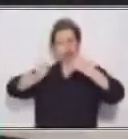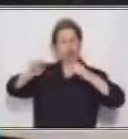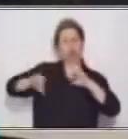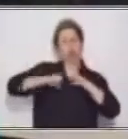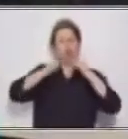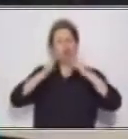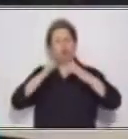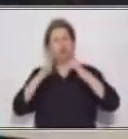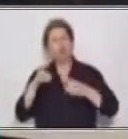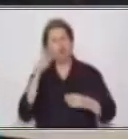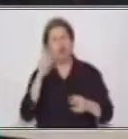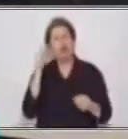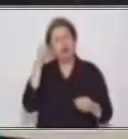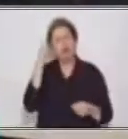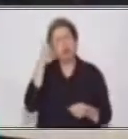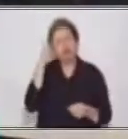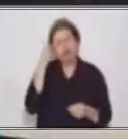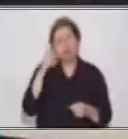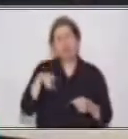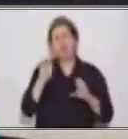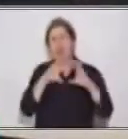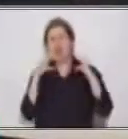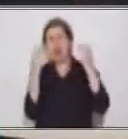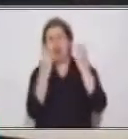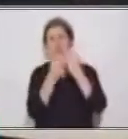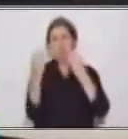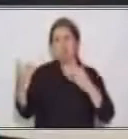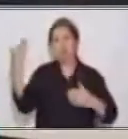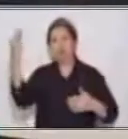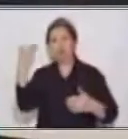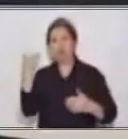Este lo hablamos la clase pasada y no nos dio tiempo,